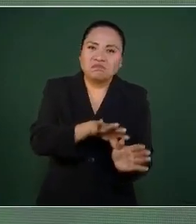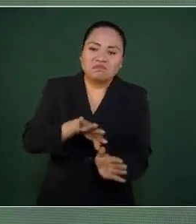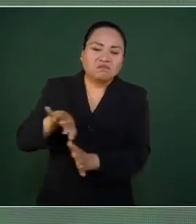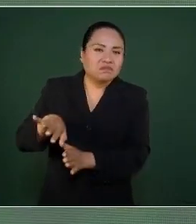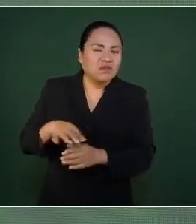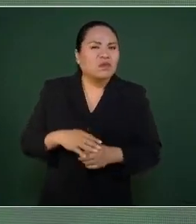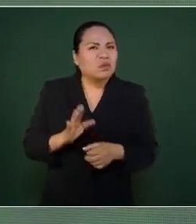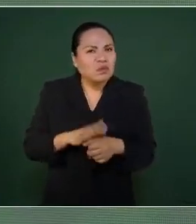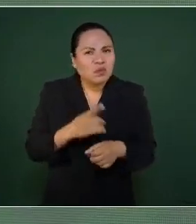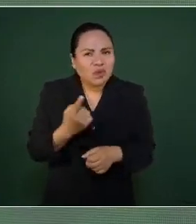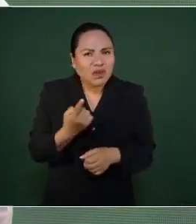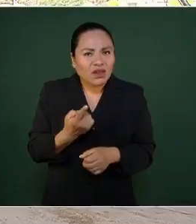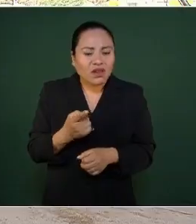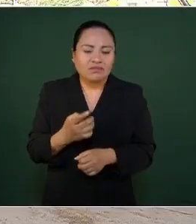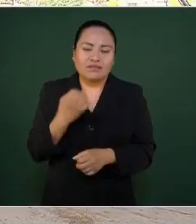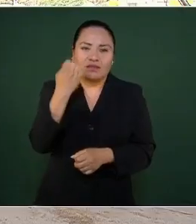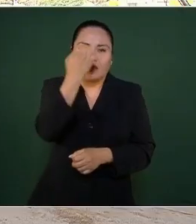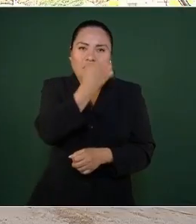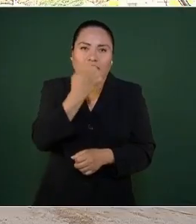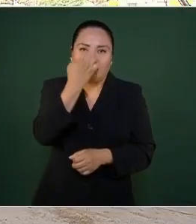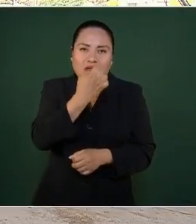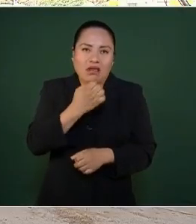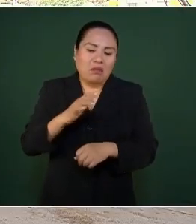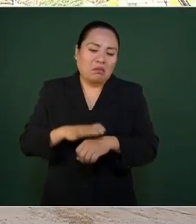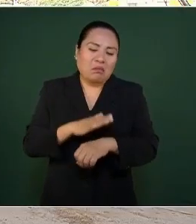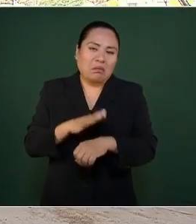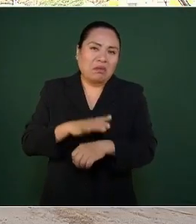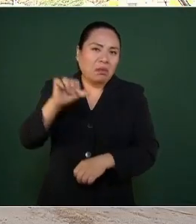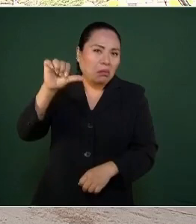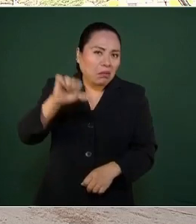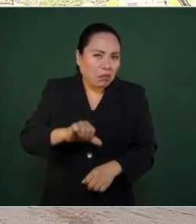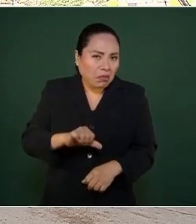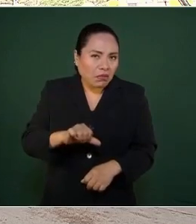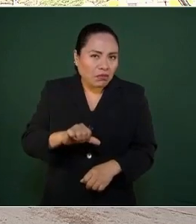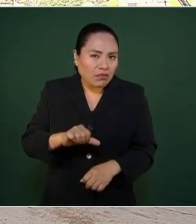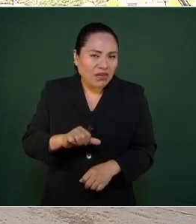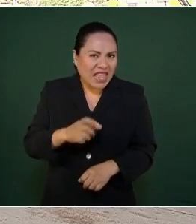porque no pasaban el examen. Y era una gran mentira.